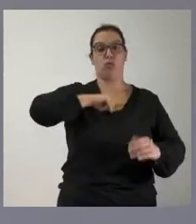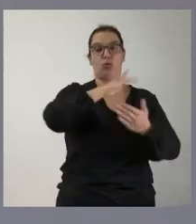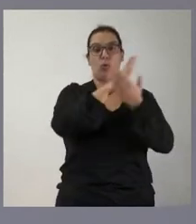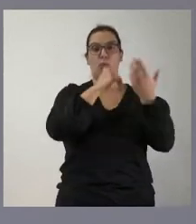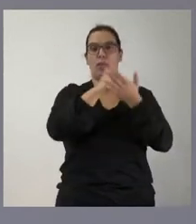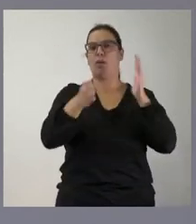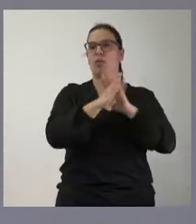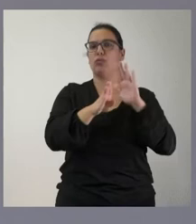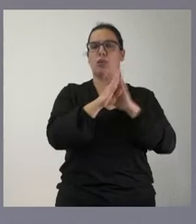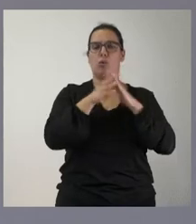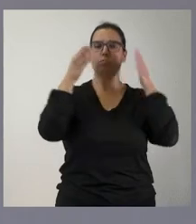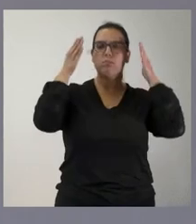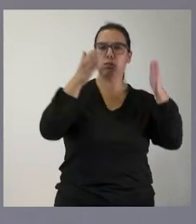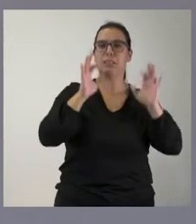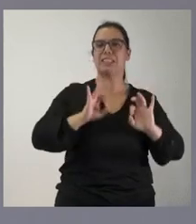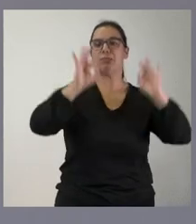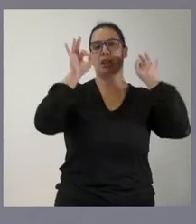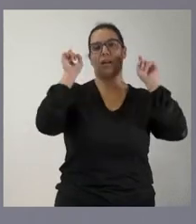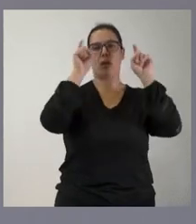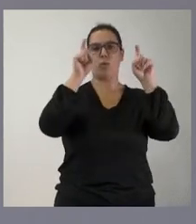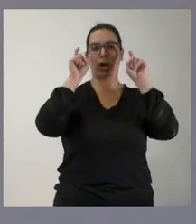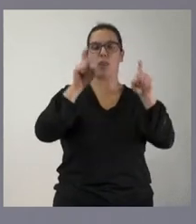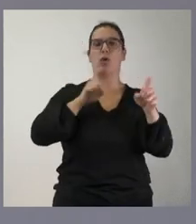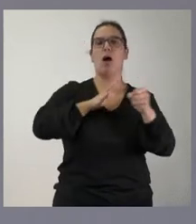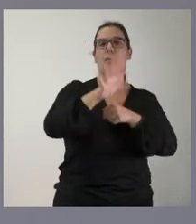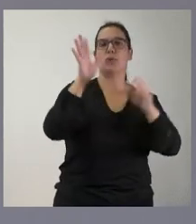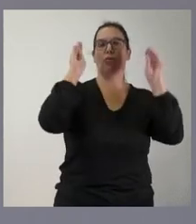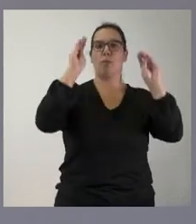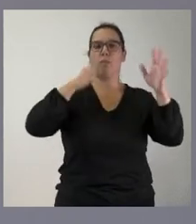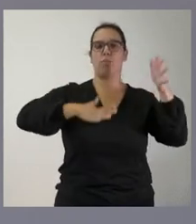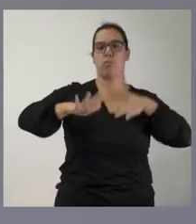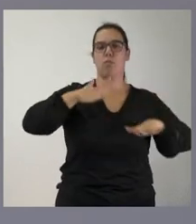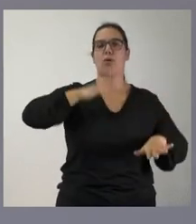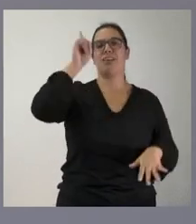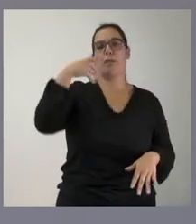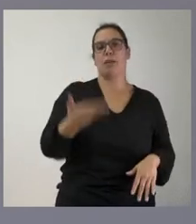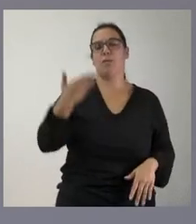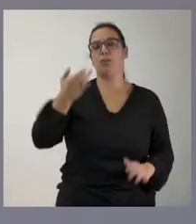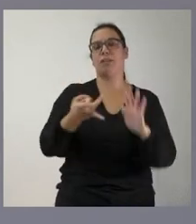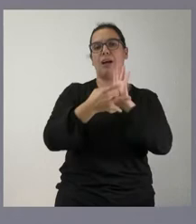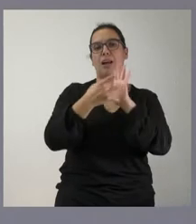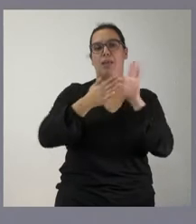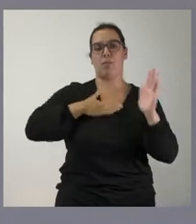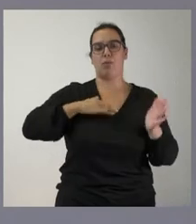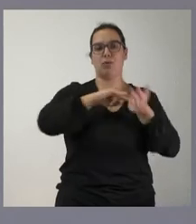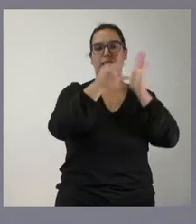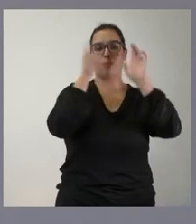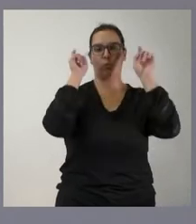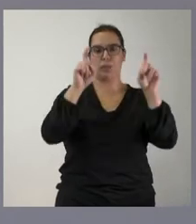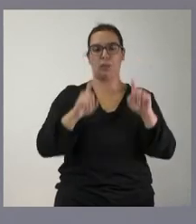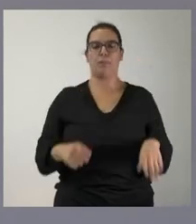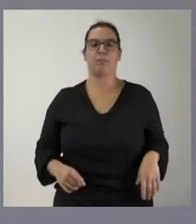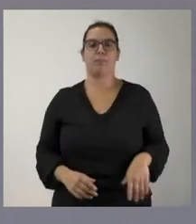prestando especial hincapié al ámbito de la educación el ámbito de la formación y al ámbito de la calidad de nuestro propio sistema educativo